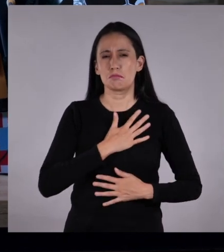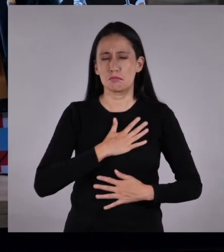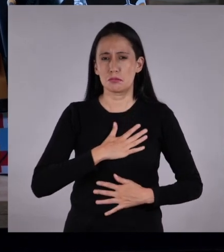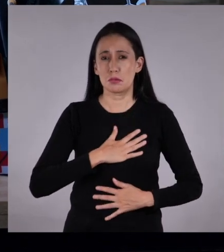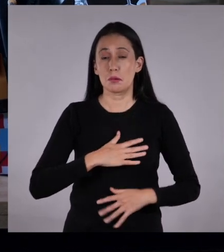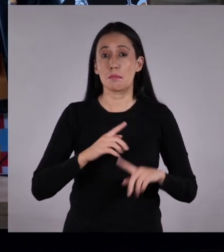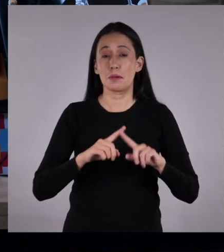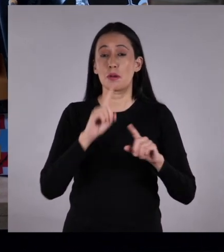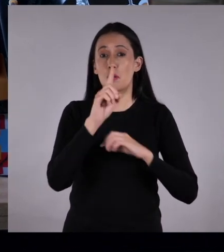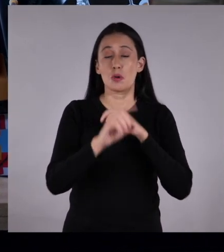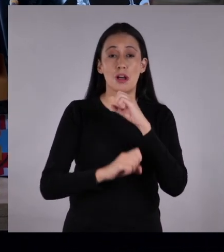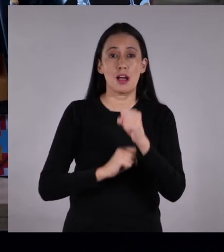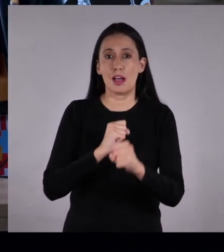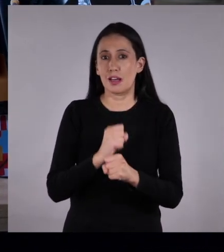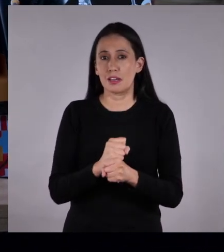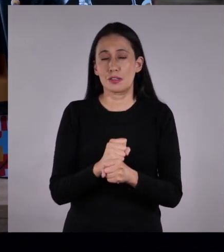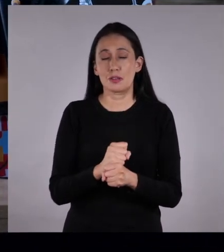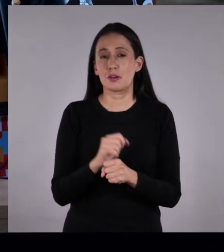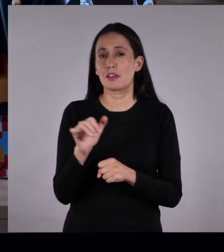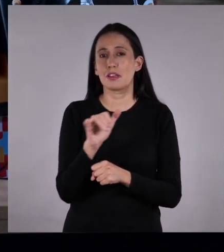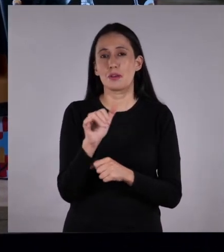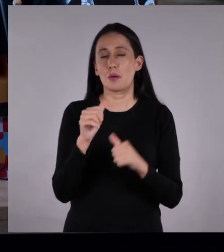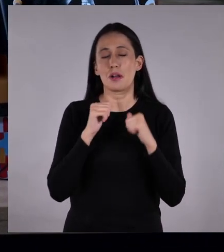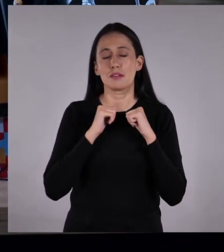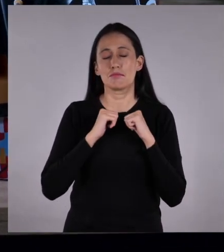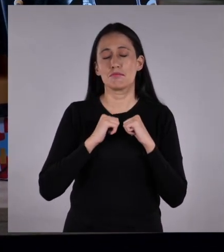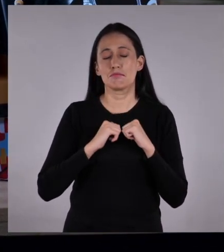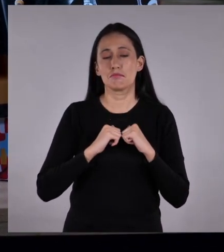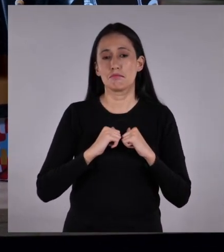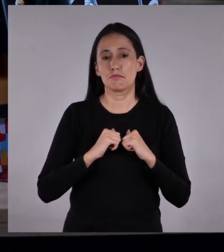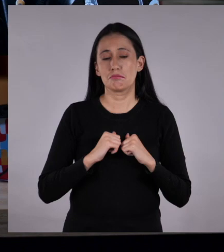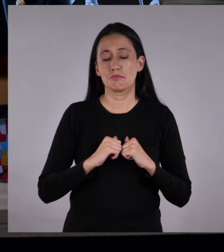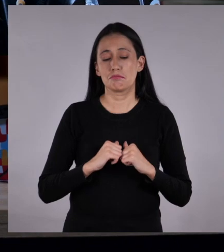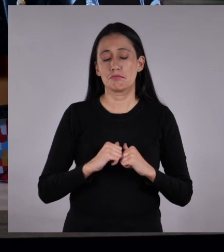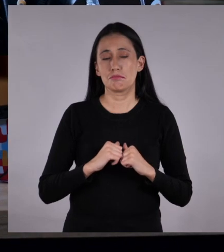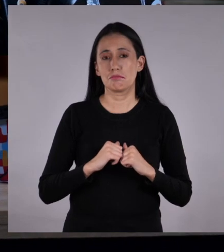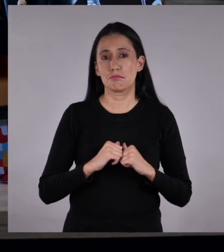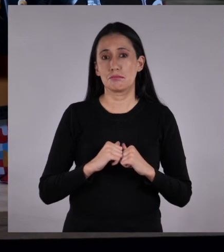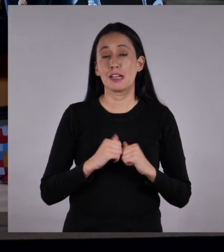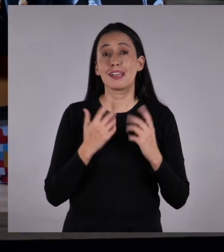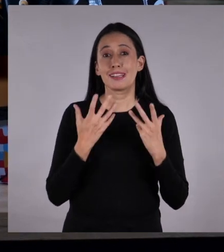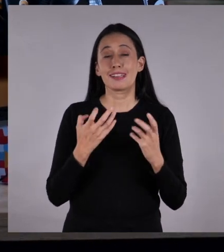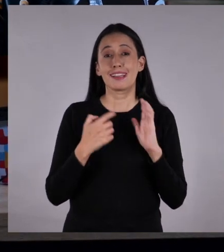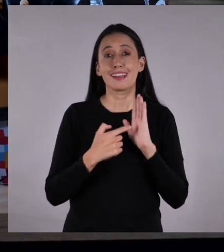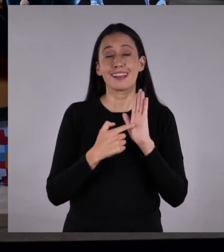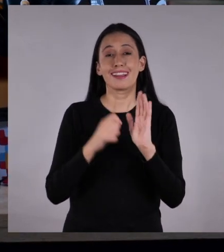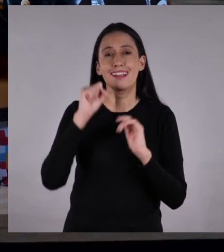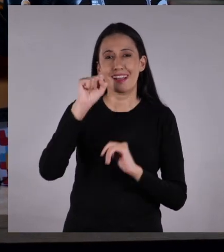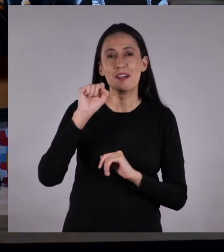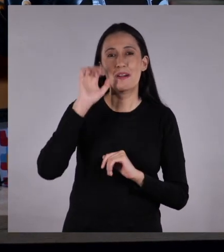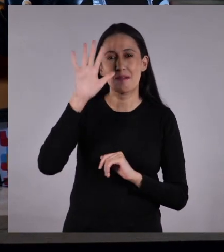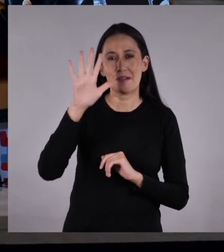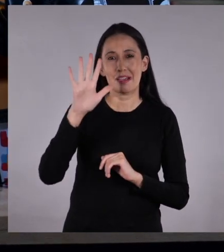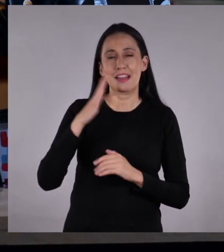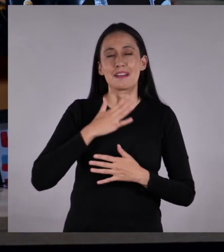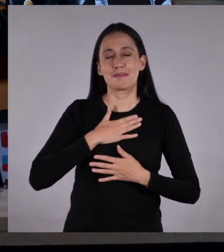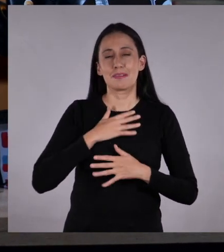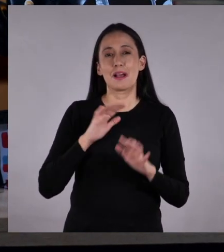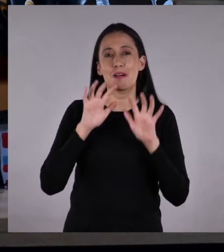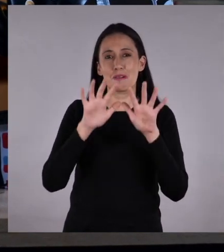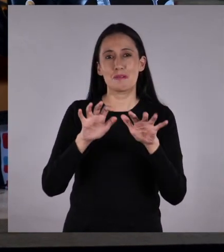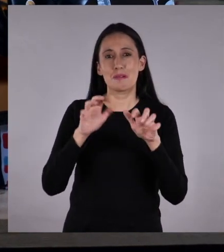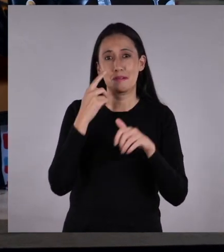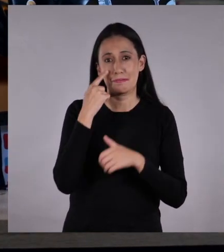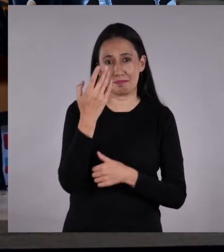triste al recordarlo. Por eso, quería dedicar el video de hoy para mi fiel amigo Wolf. Vamos allá,